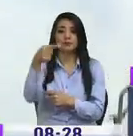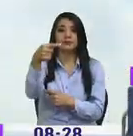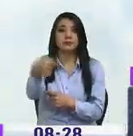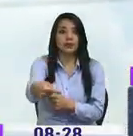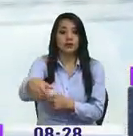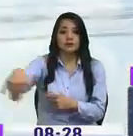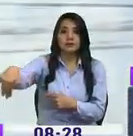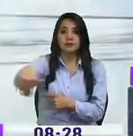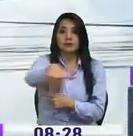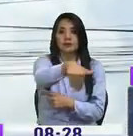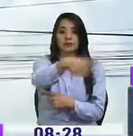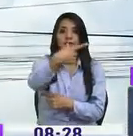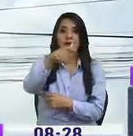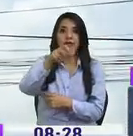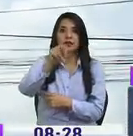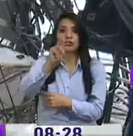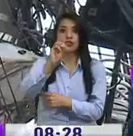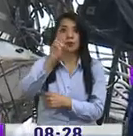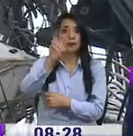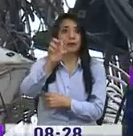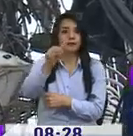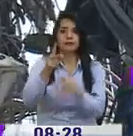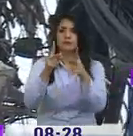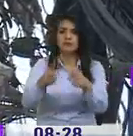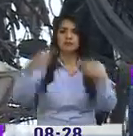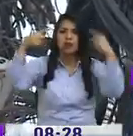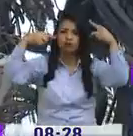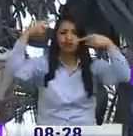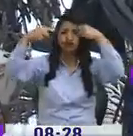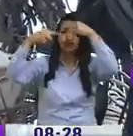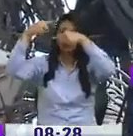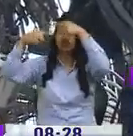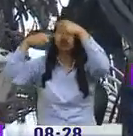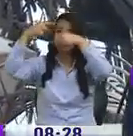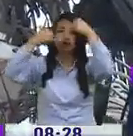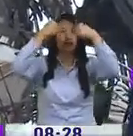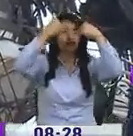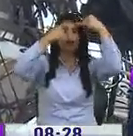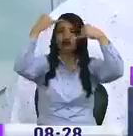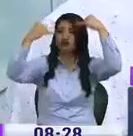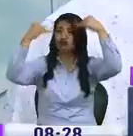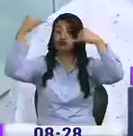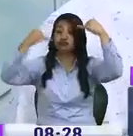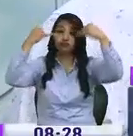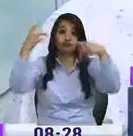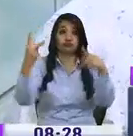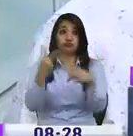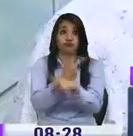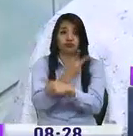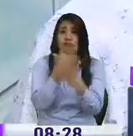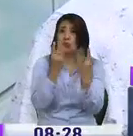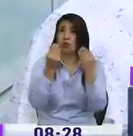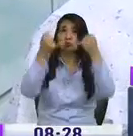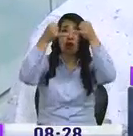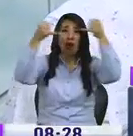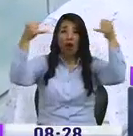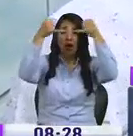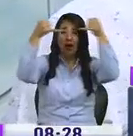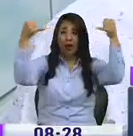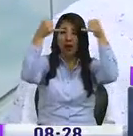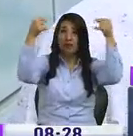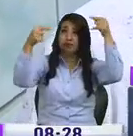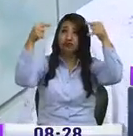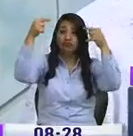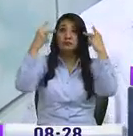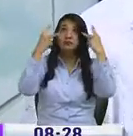intersección, Isla Genovesa, existe exceso de cables que parece una enredadera. Se ve full cables que deberían ver, o sea, en